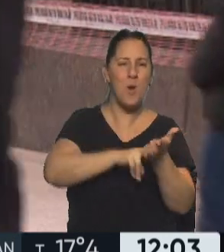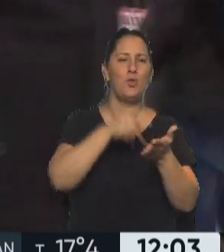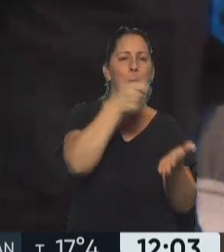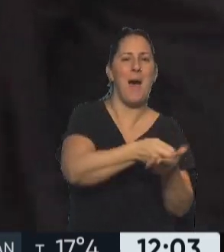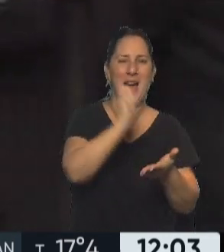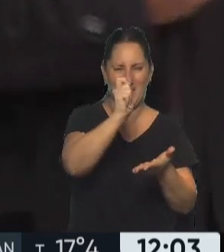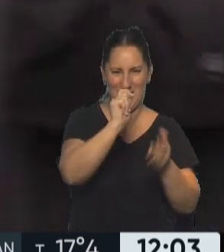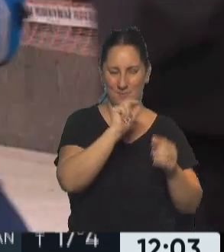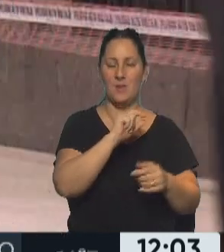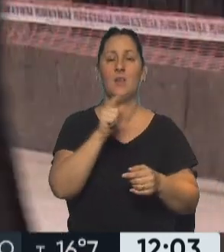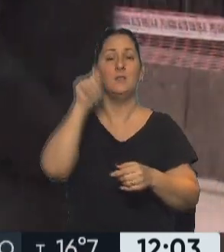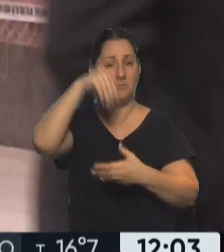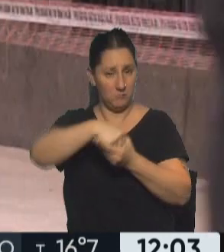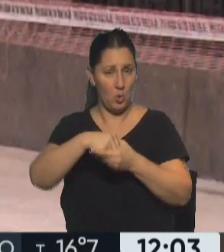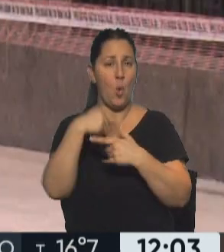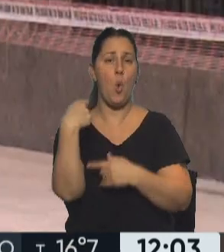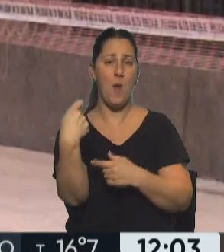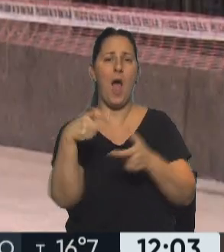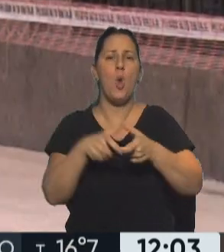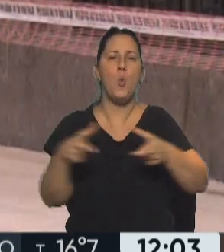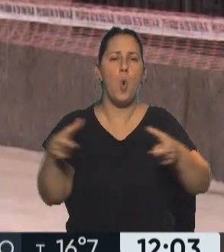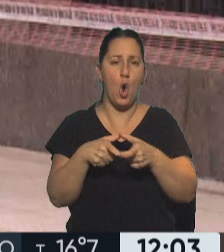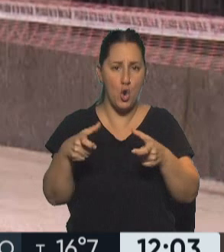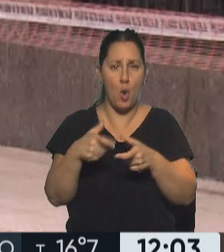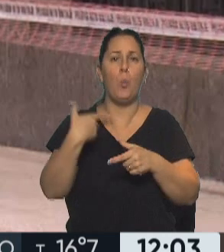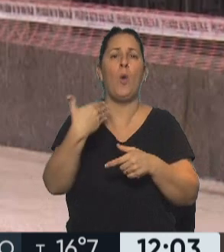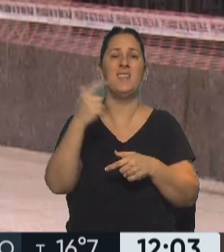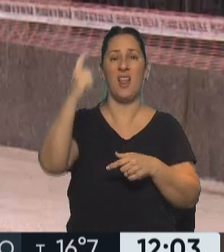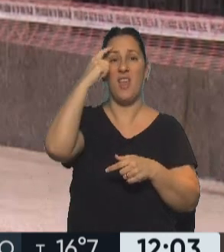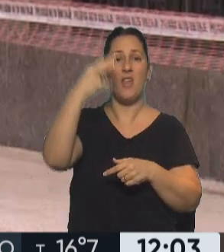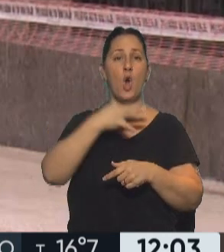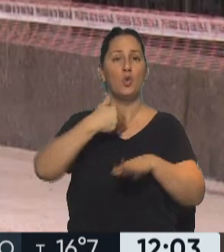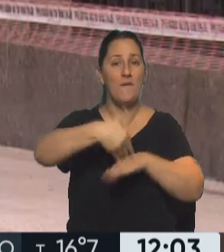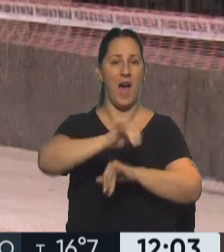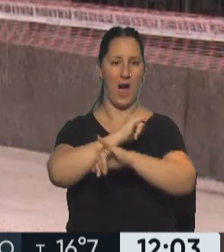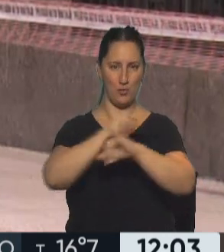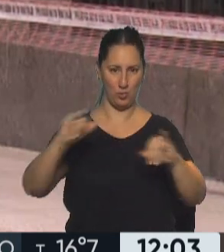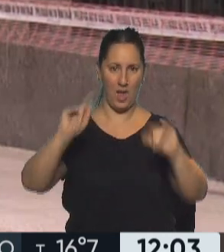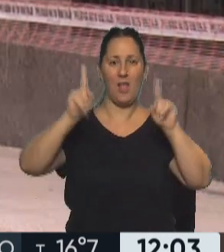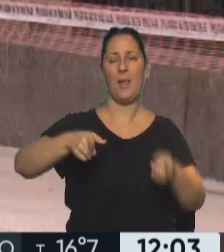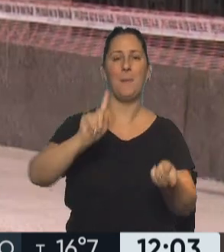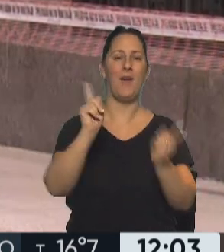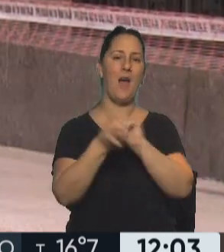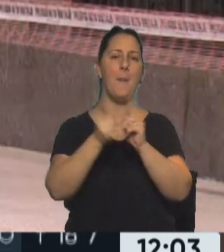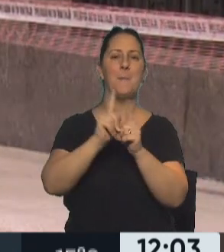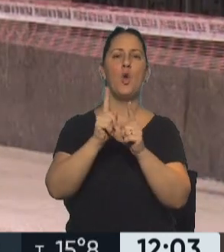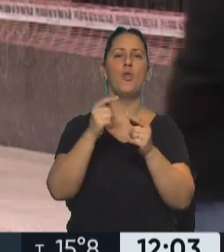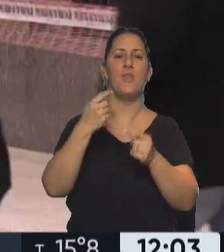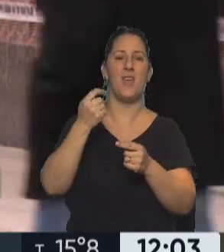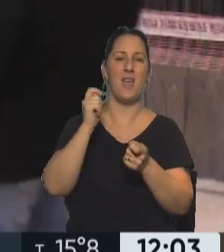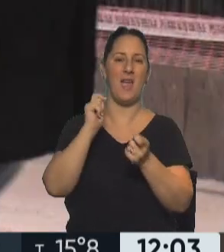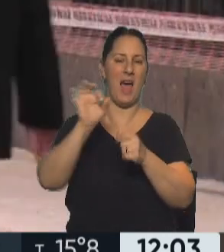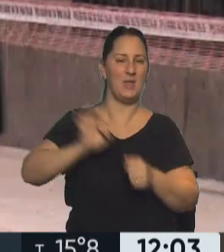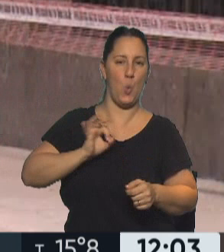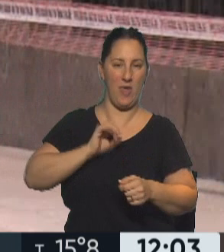donde además aparecen los jubilados con un bono que podrá ser anunciado el 10 de agosto, además de los cambios en el índice de movilidad